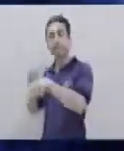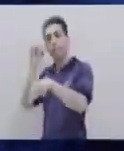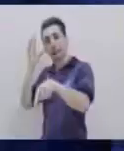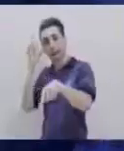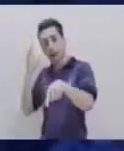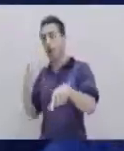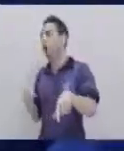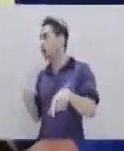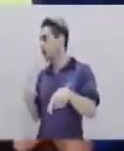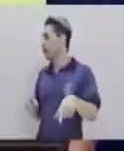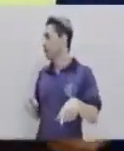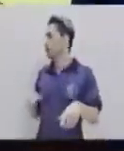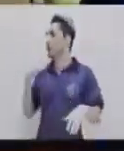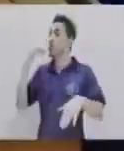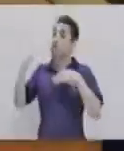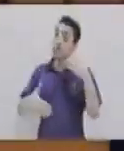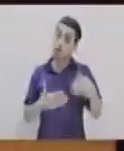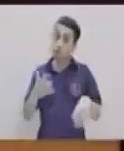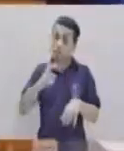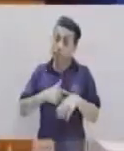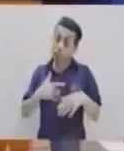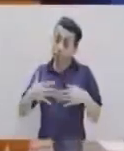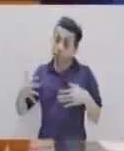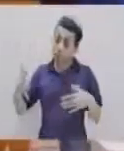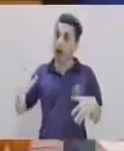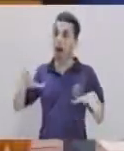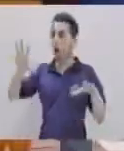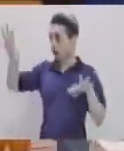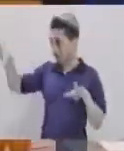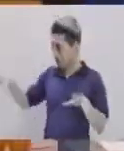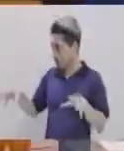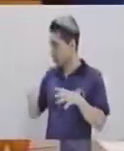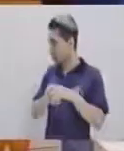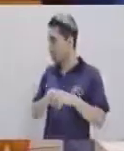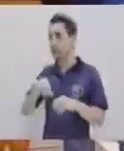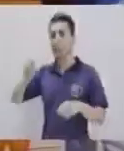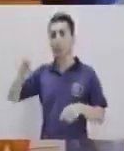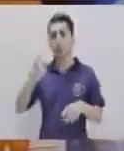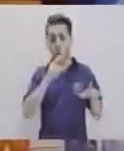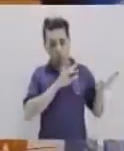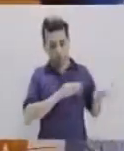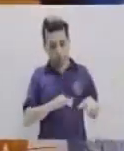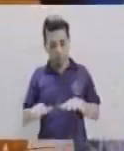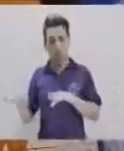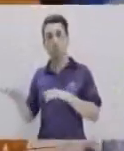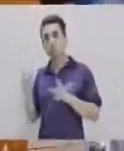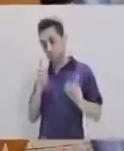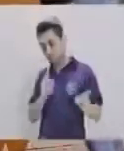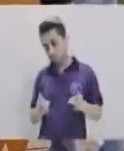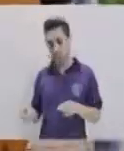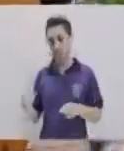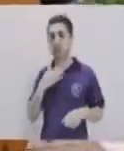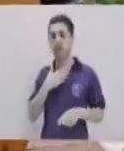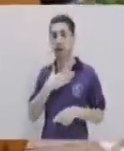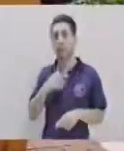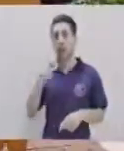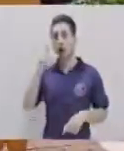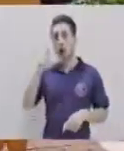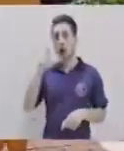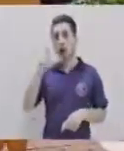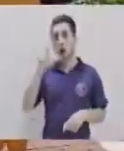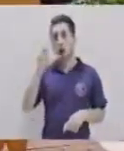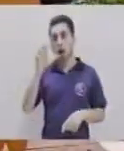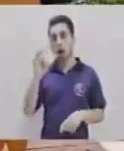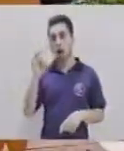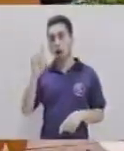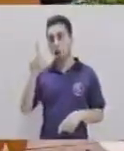nuevas posibilidades. Y con nuevas posibilidades digo cualquier posibilidad. Puede ser a la hora de